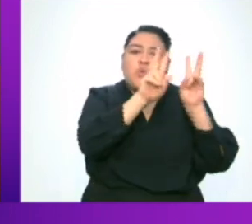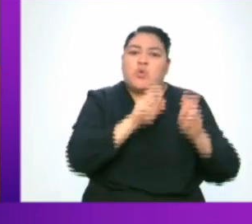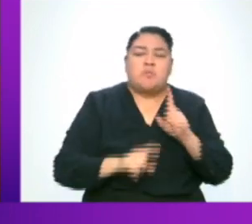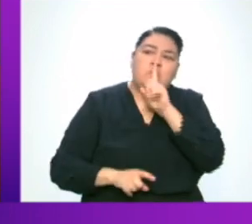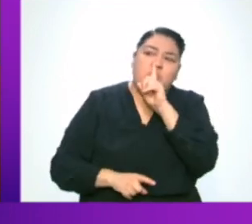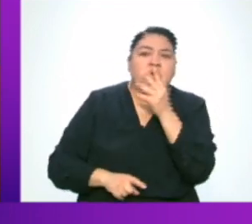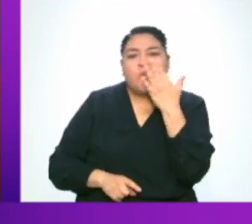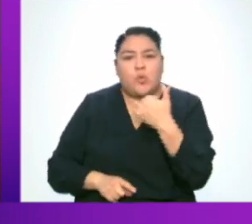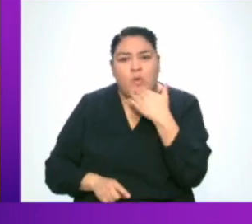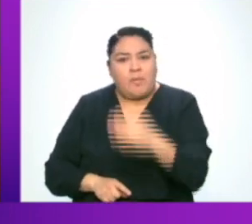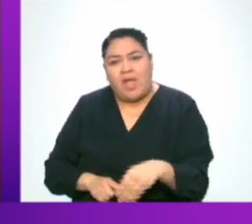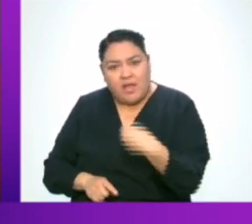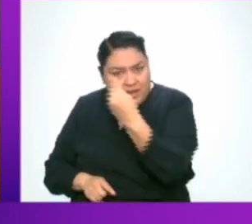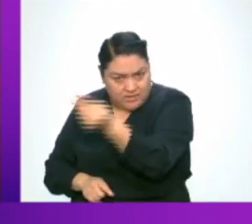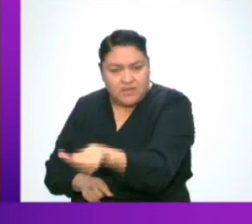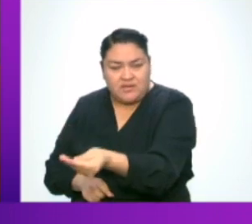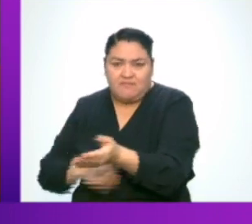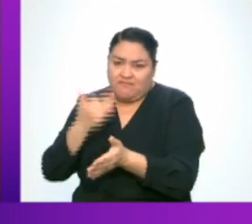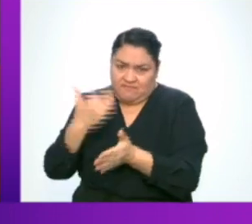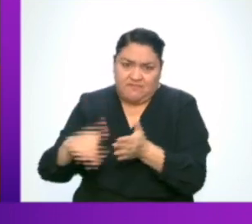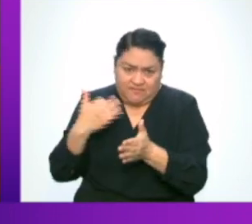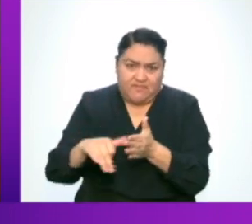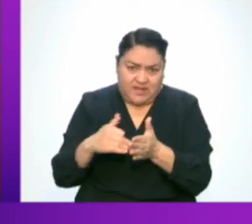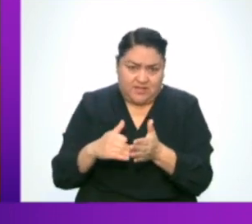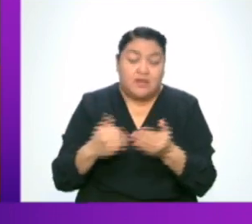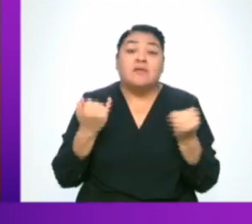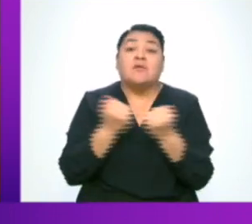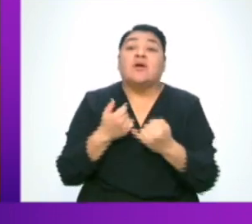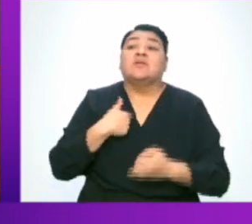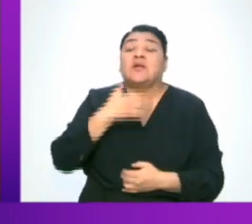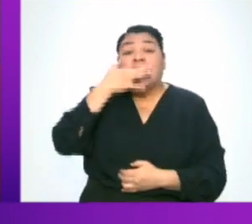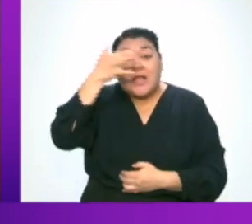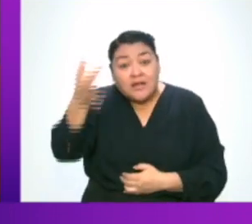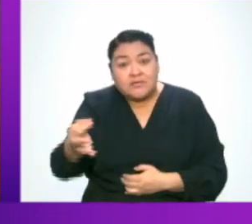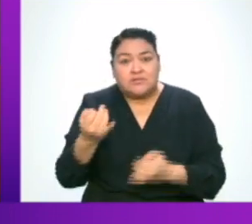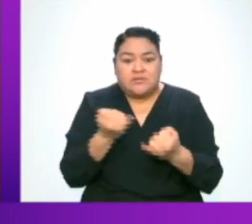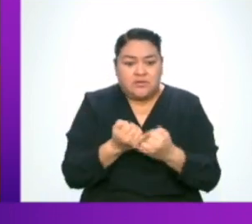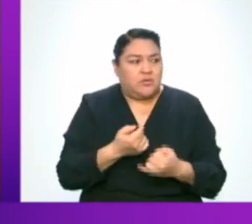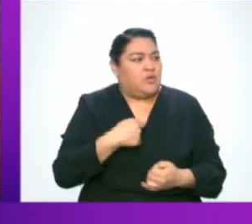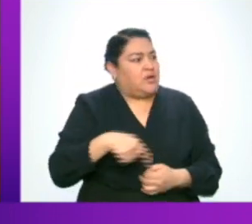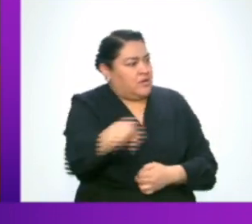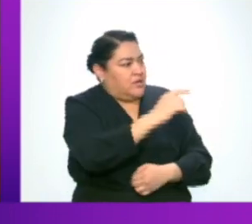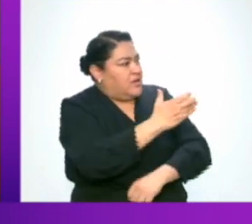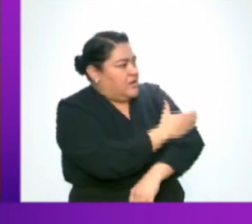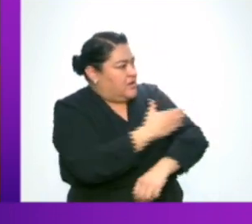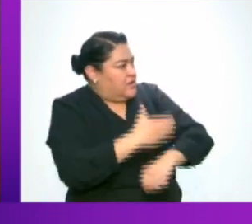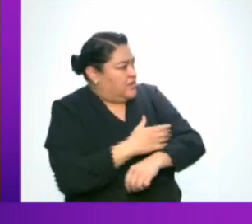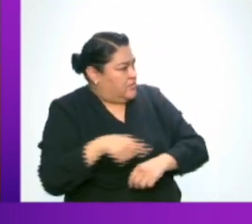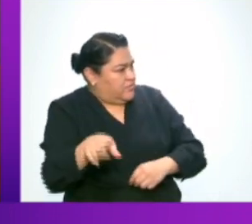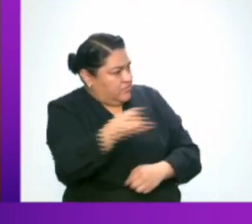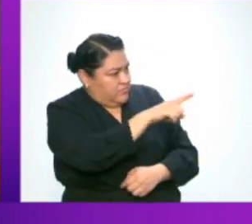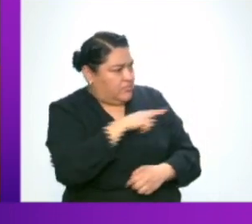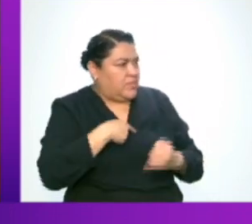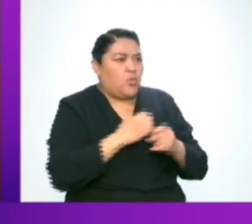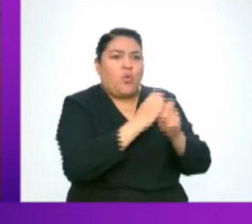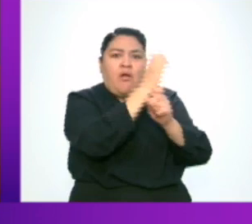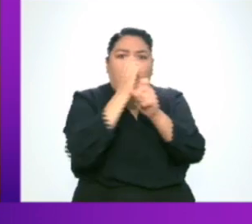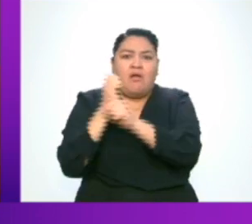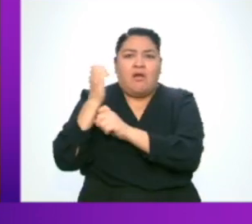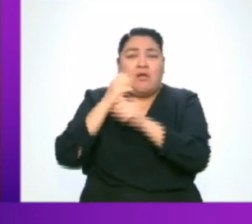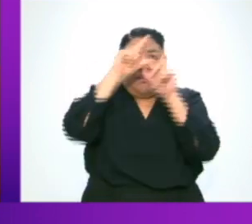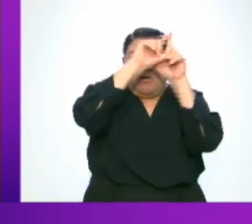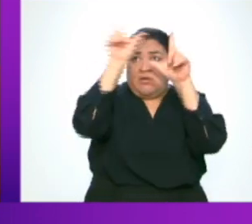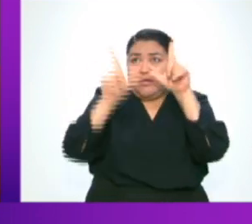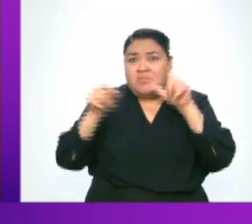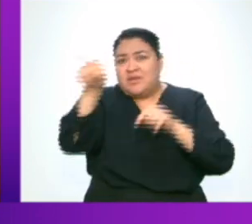tema y también este le hice saber que de parte de mis colegas y pares de los estados